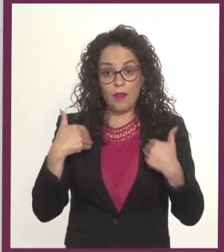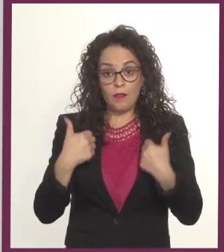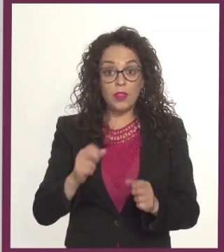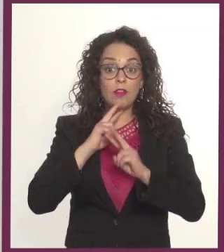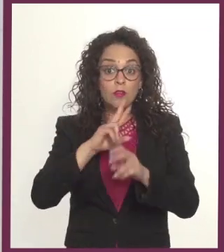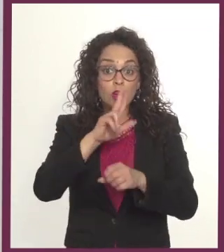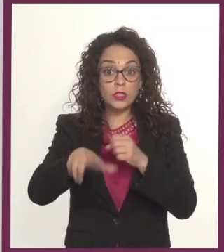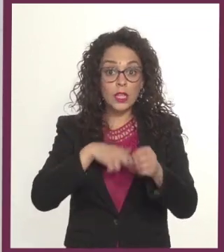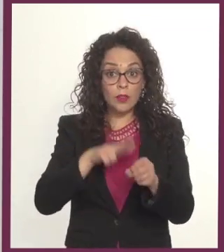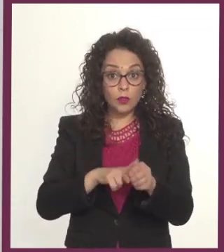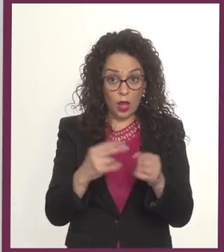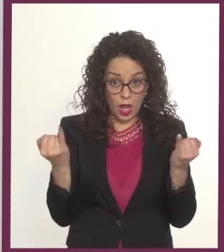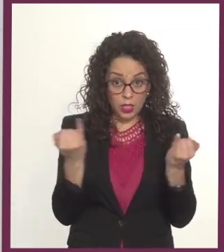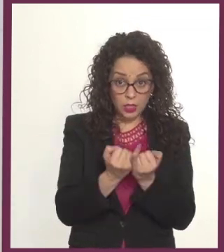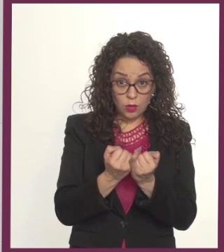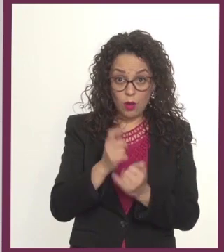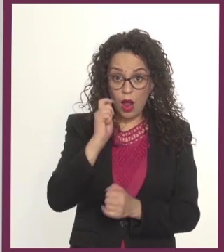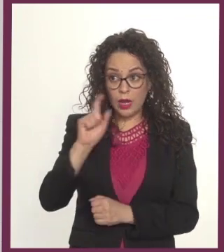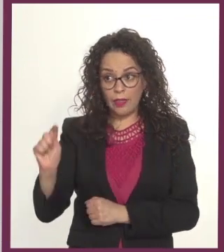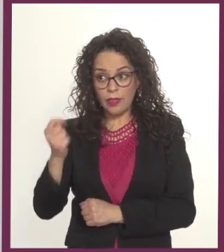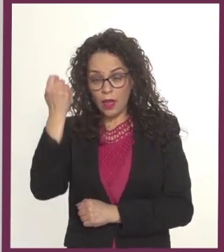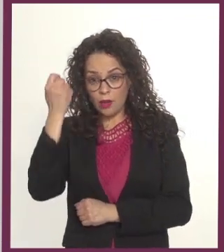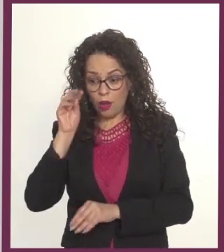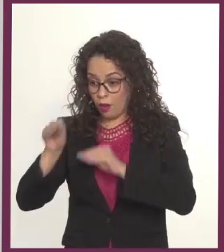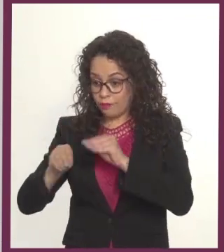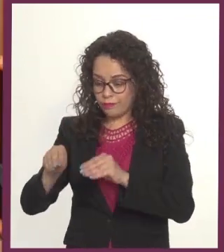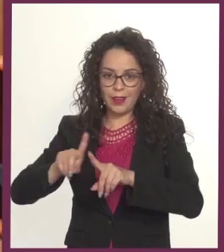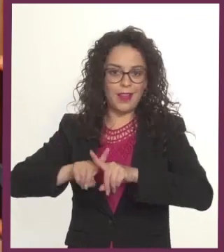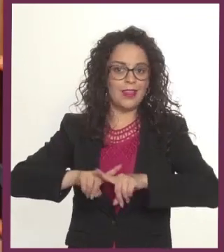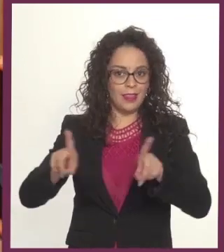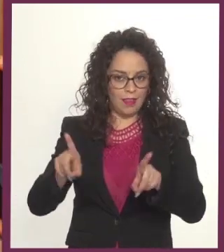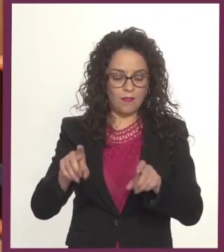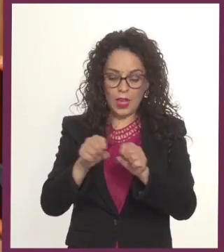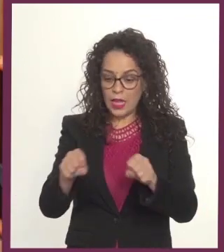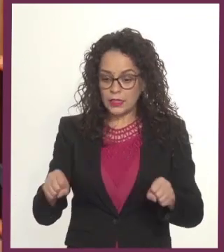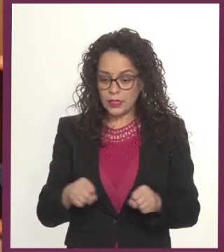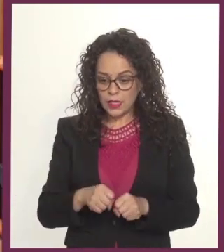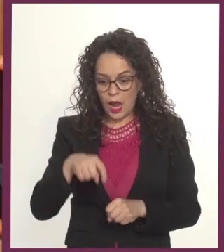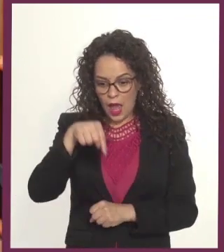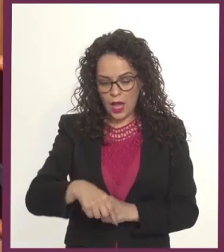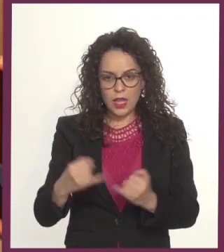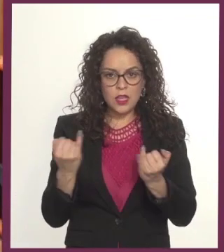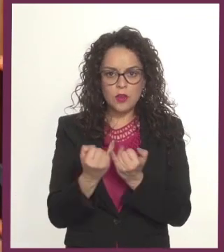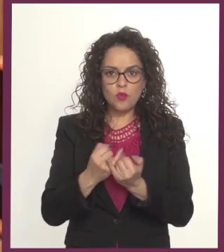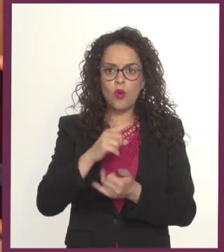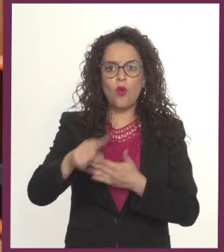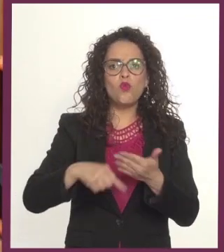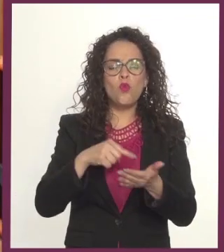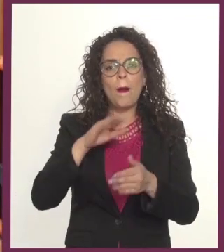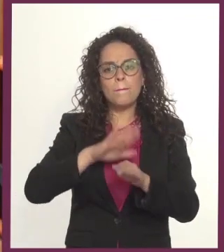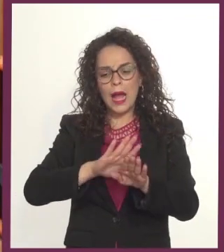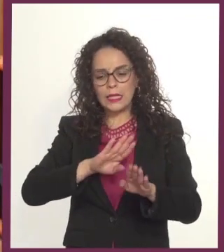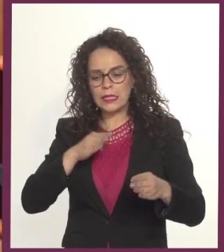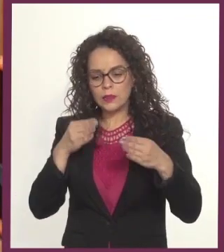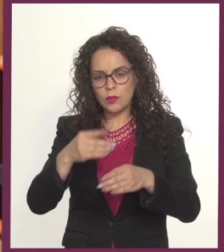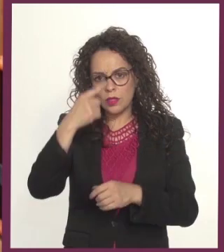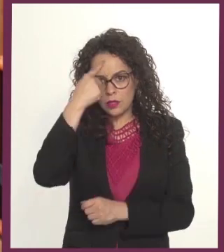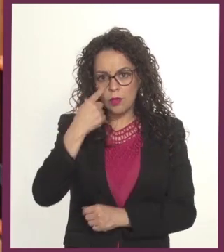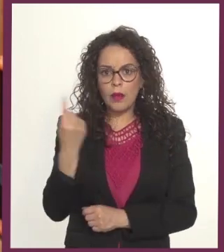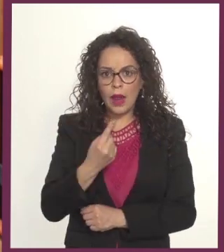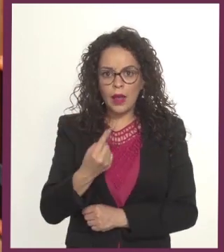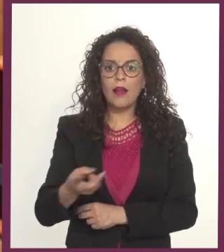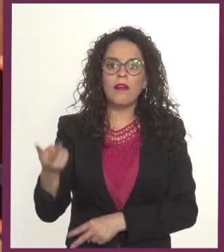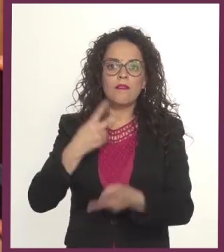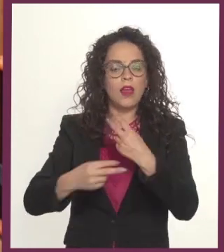lo mismo la voz natural que la voz mediada por la tecnología. Una sala de grabación como esta es un lugar